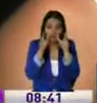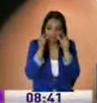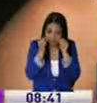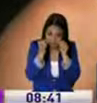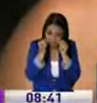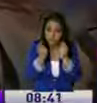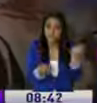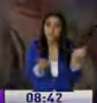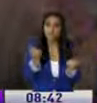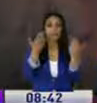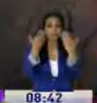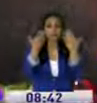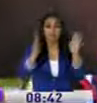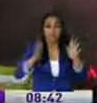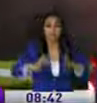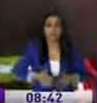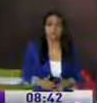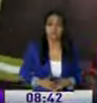pero no quema.